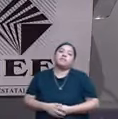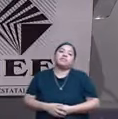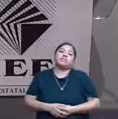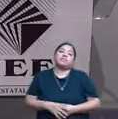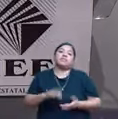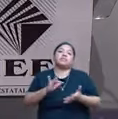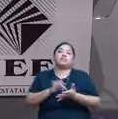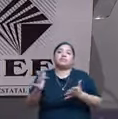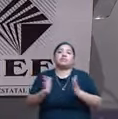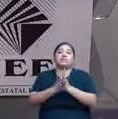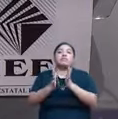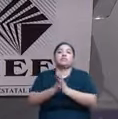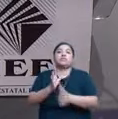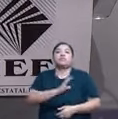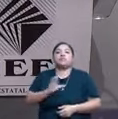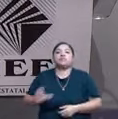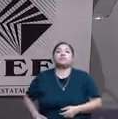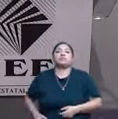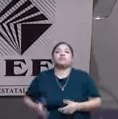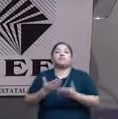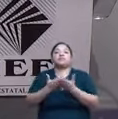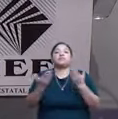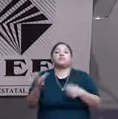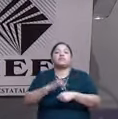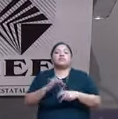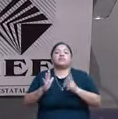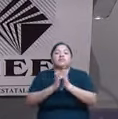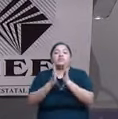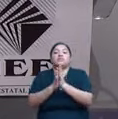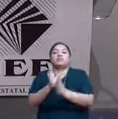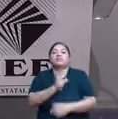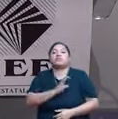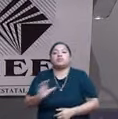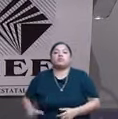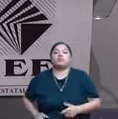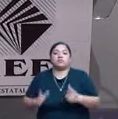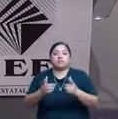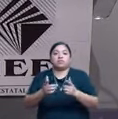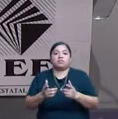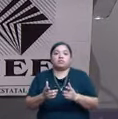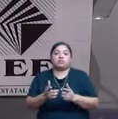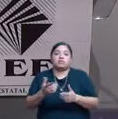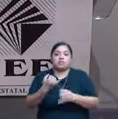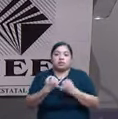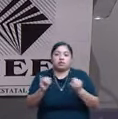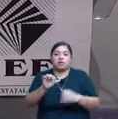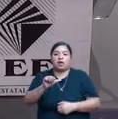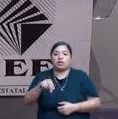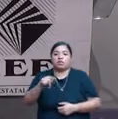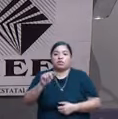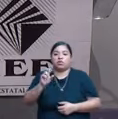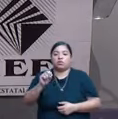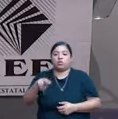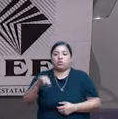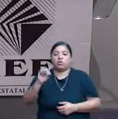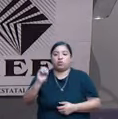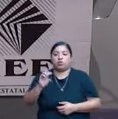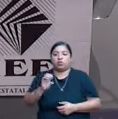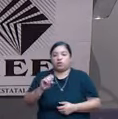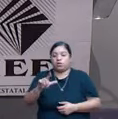por su intervención, candidato. Ahora corresponde la participación del candidato independiente Antonio de Jesús Olvera